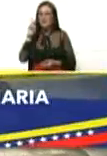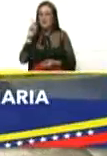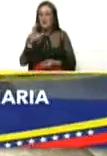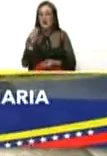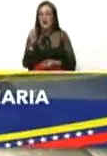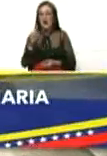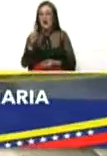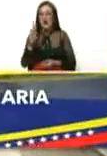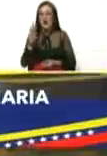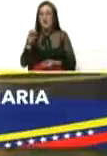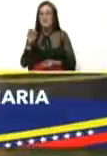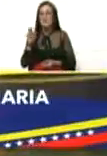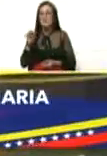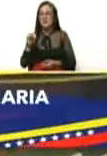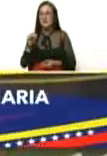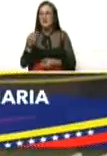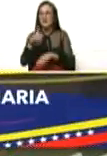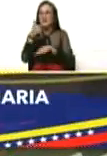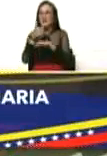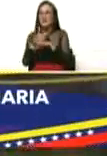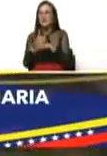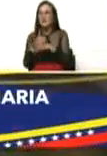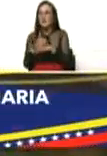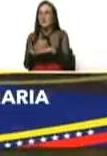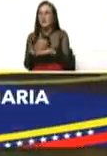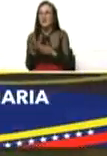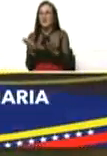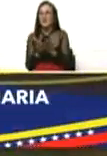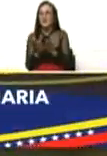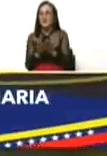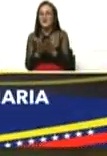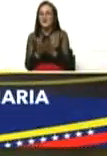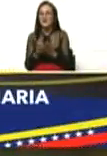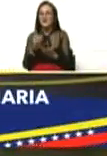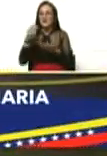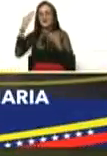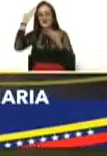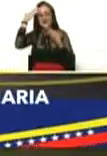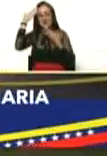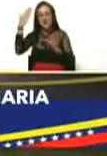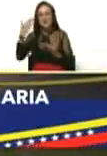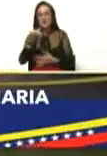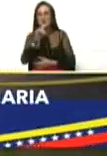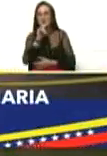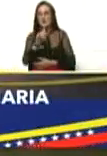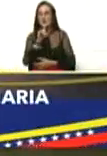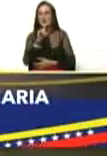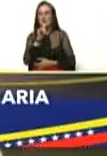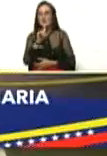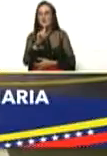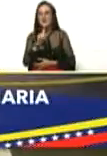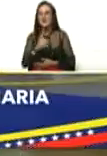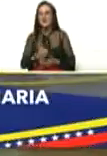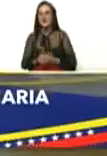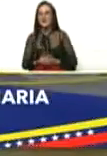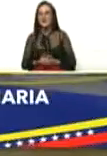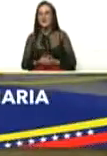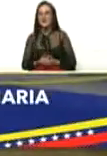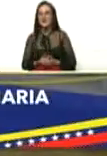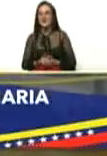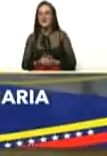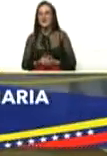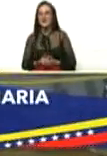Carmen Rodríguez, directora de este plantel, también le dé un saludo, le informe, presidente, lo que se ha hecho aquí.